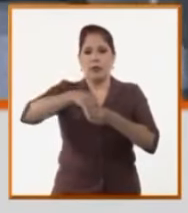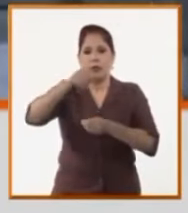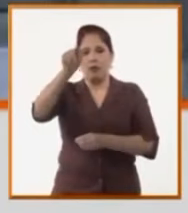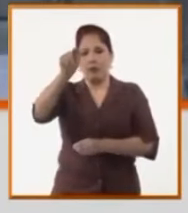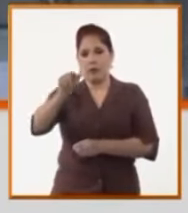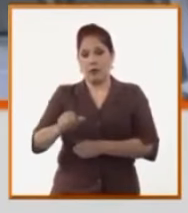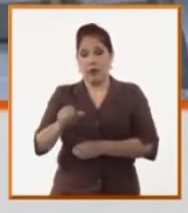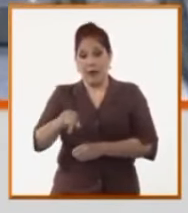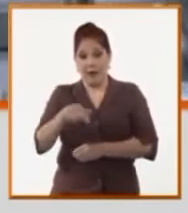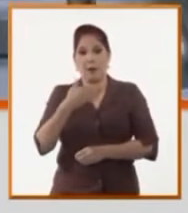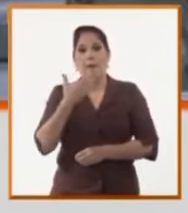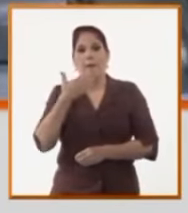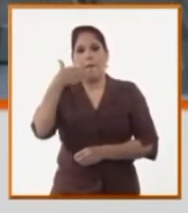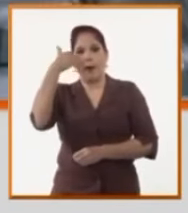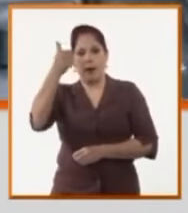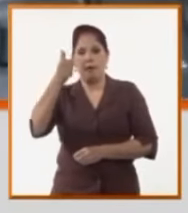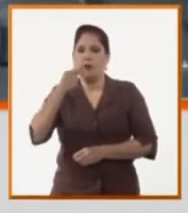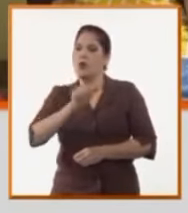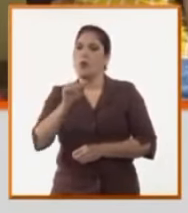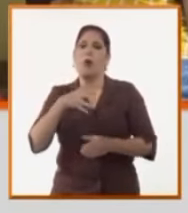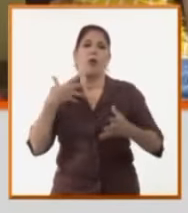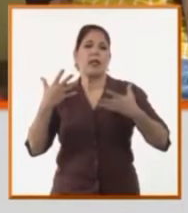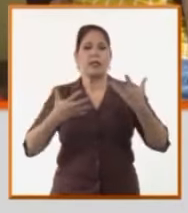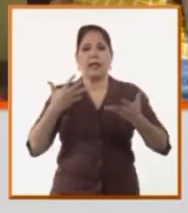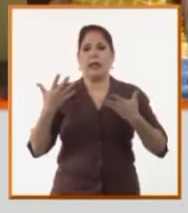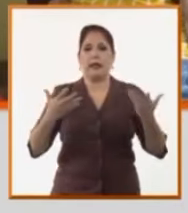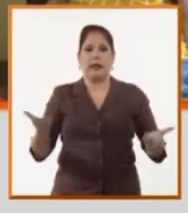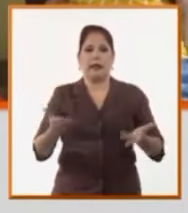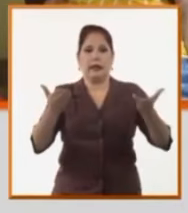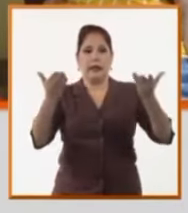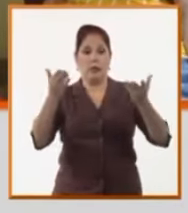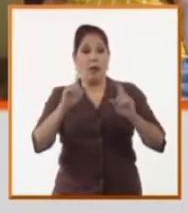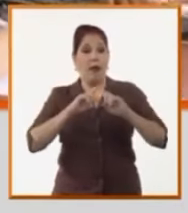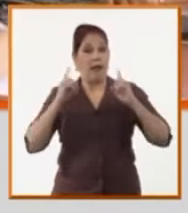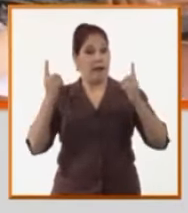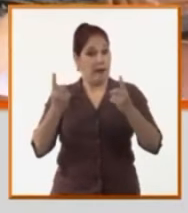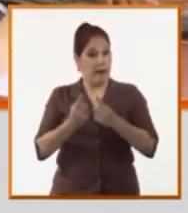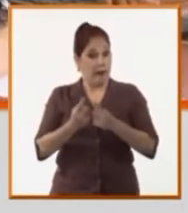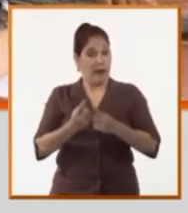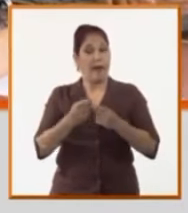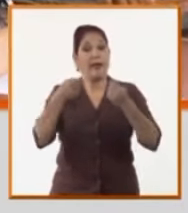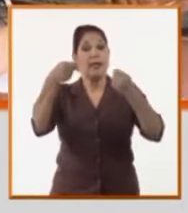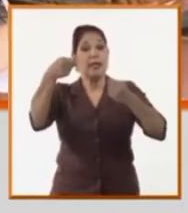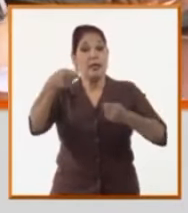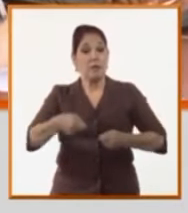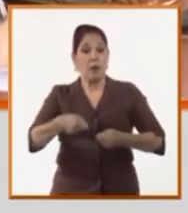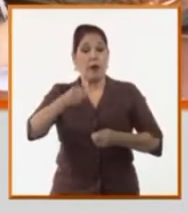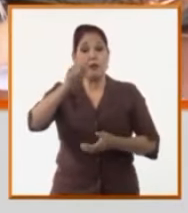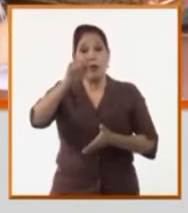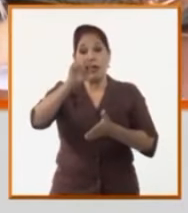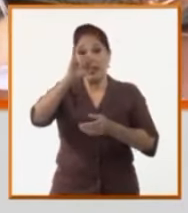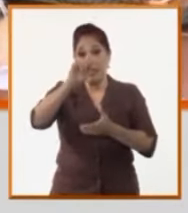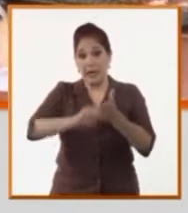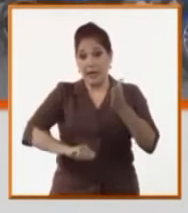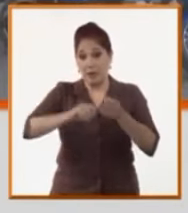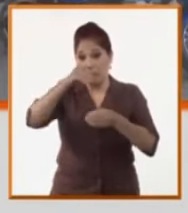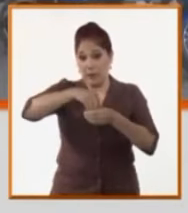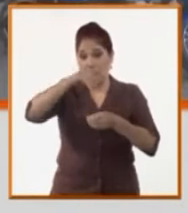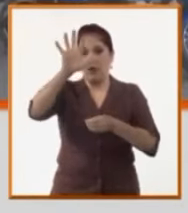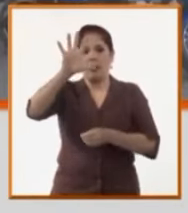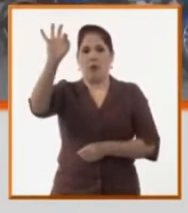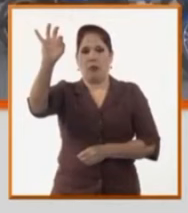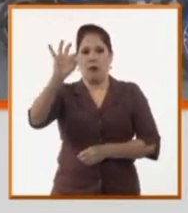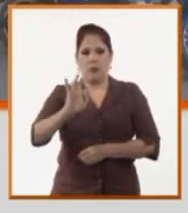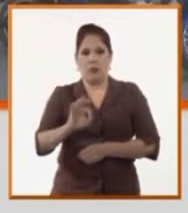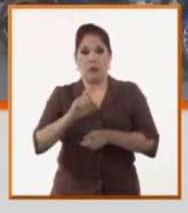que aquí hay un beneficio aquí hay un incentivo incentivo O sea la generalidad de la retención del impuesto sobre ingresos personales un 5% en el caso